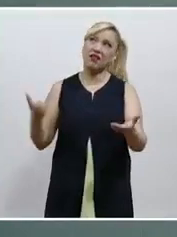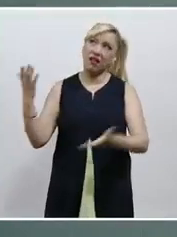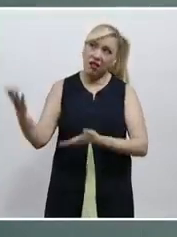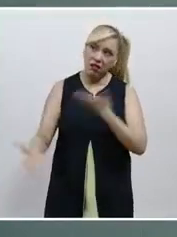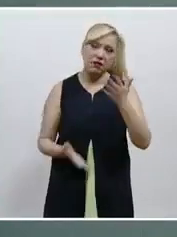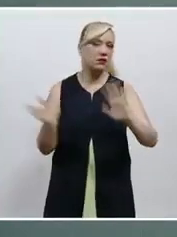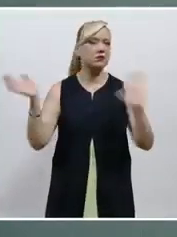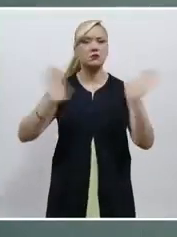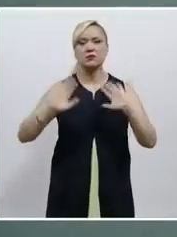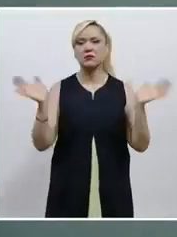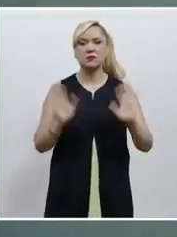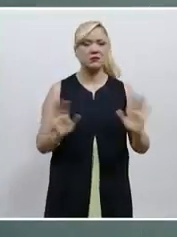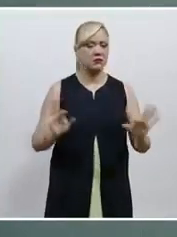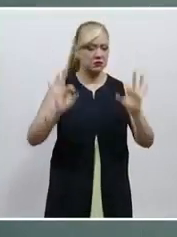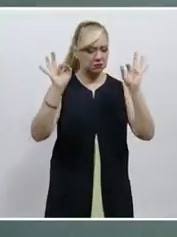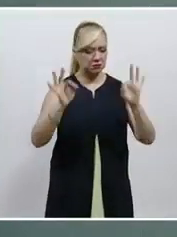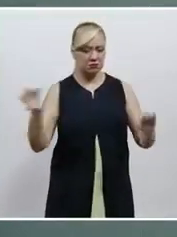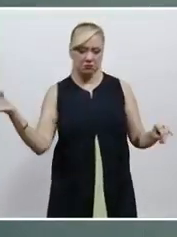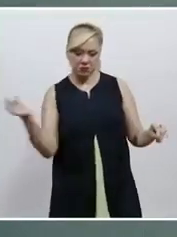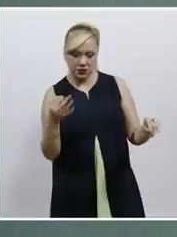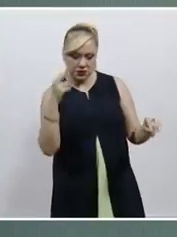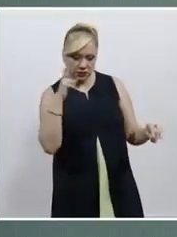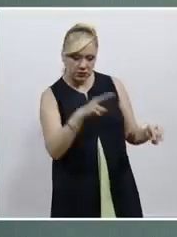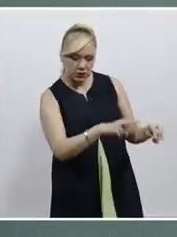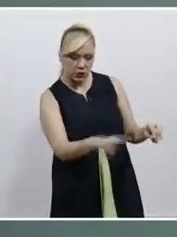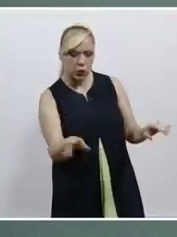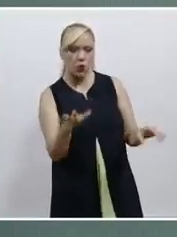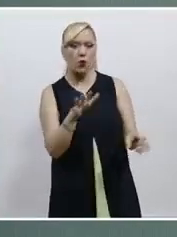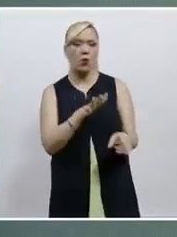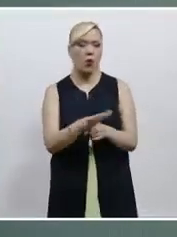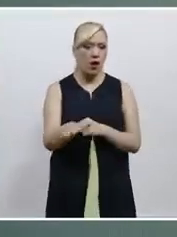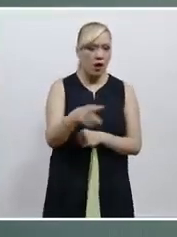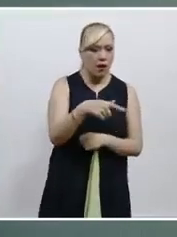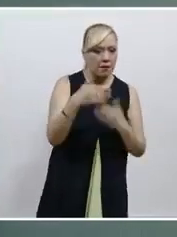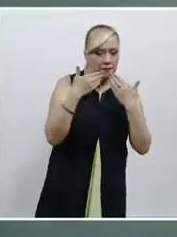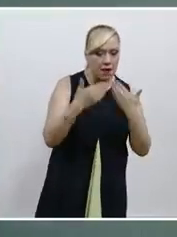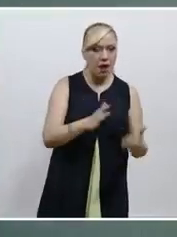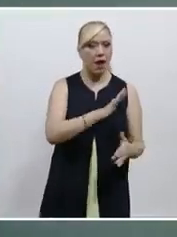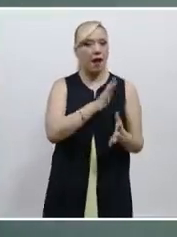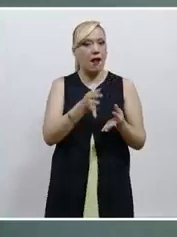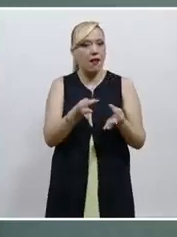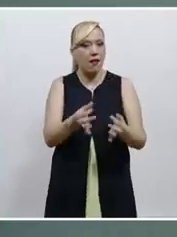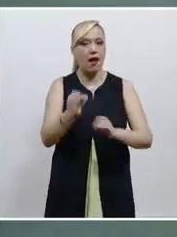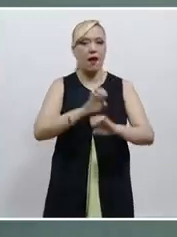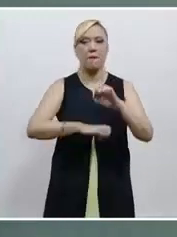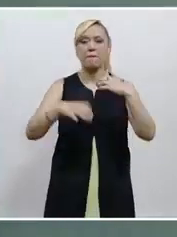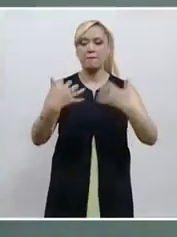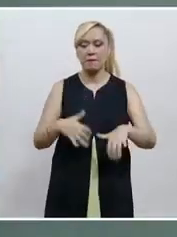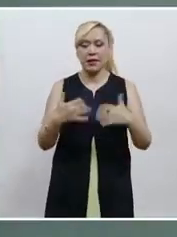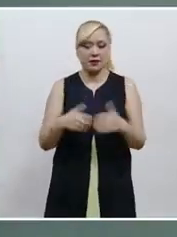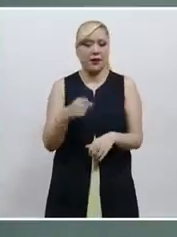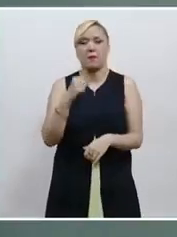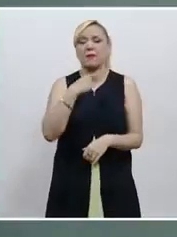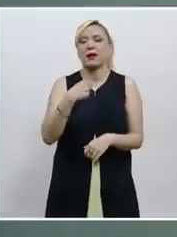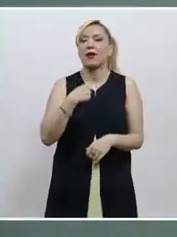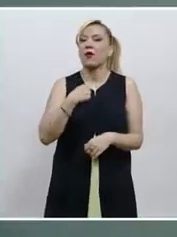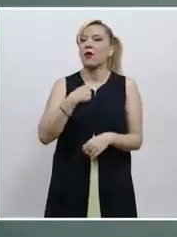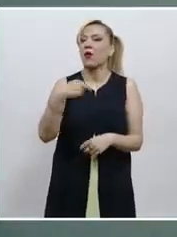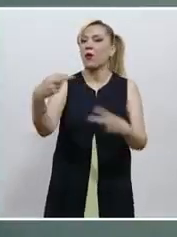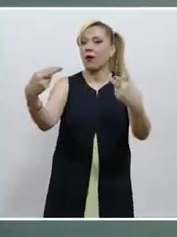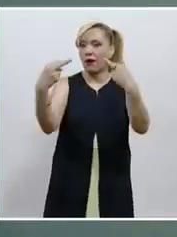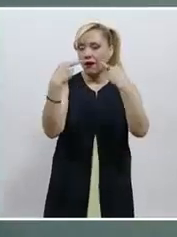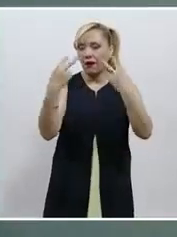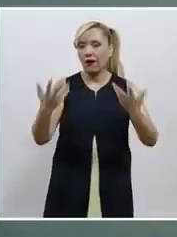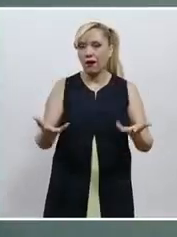un certero diagnóstico sobre la calidad y la capacidad de su propia empresa en cumplir con el marco